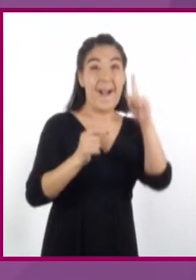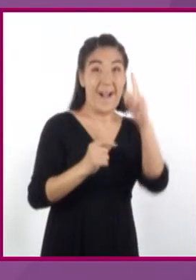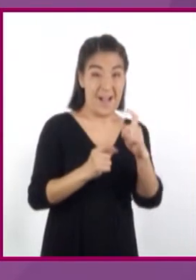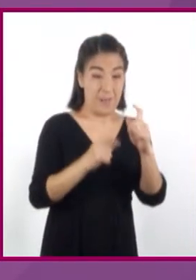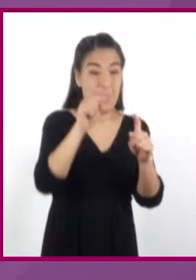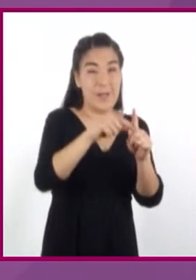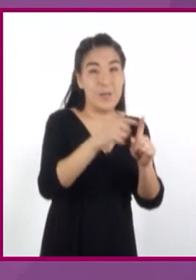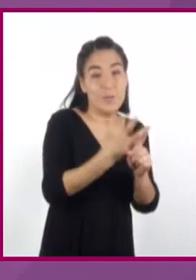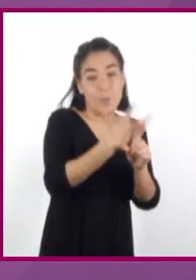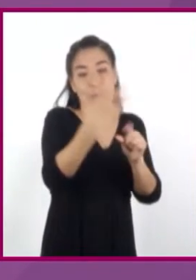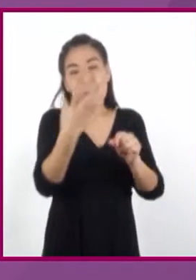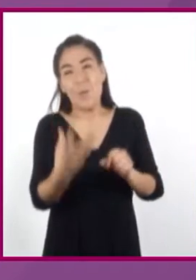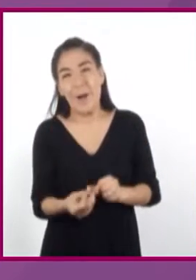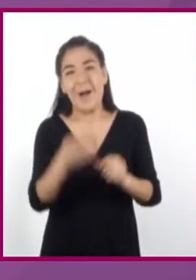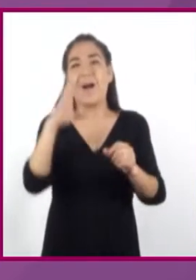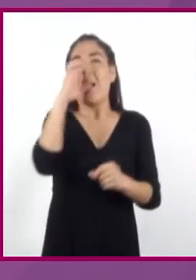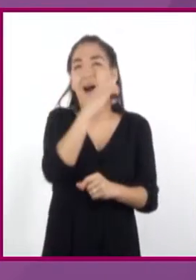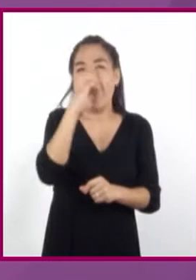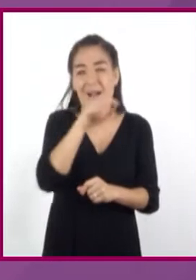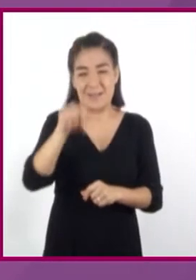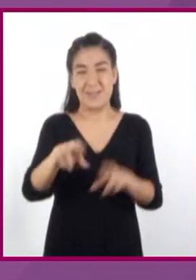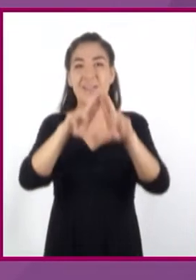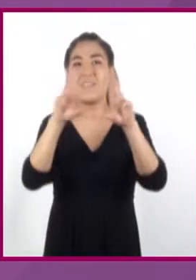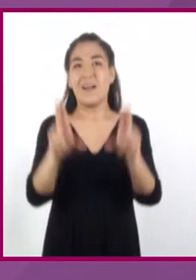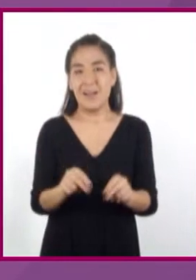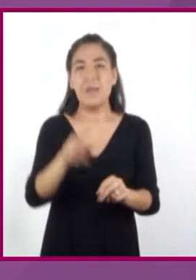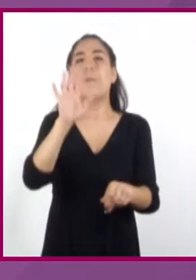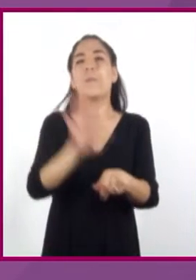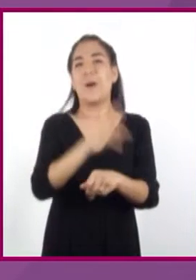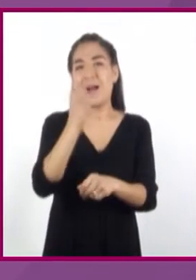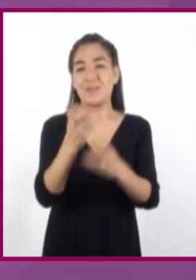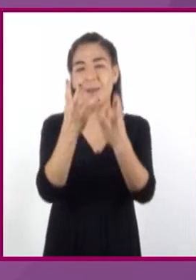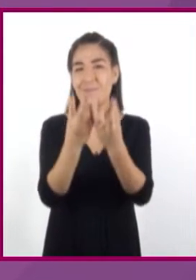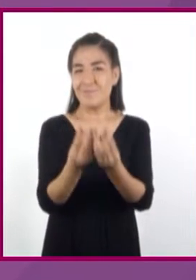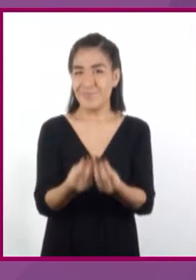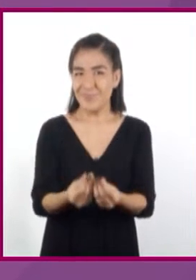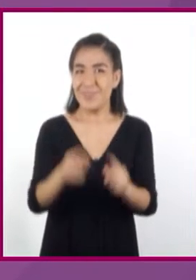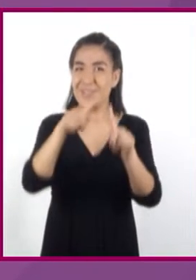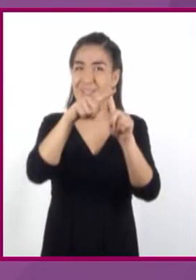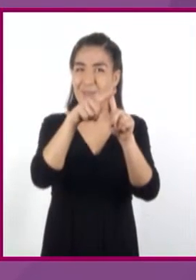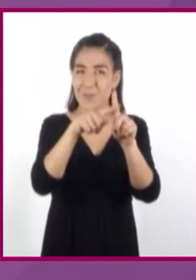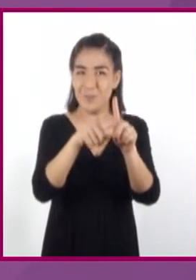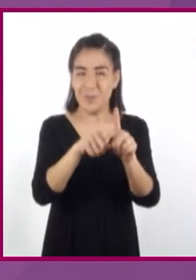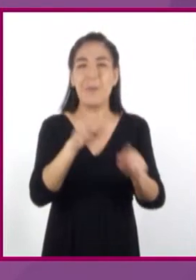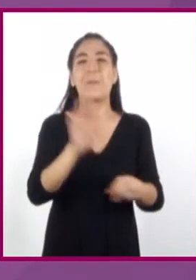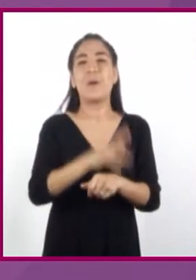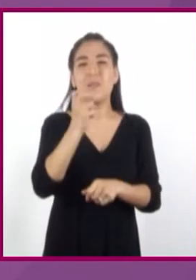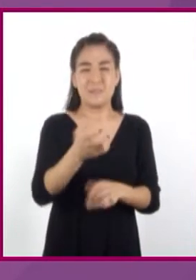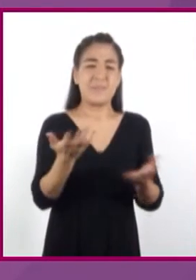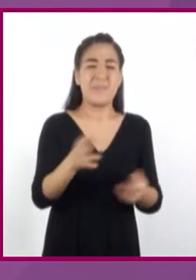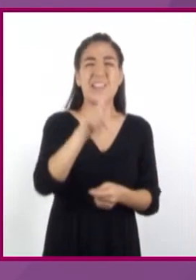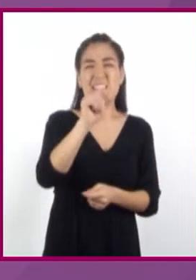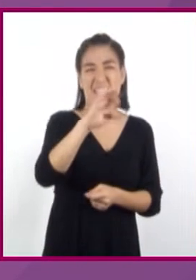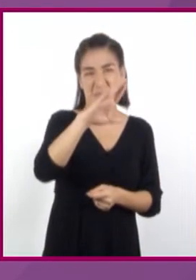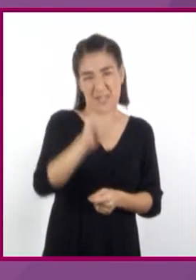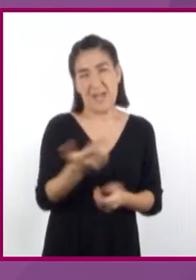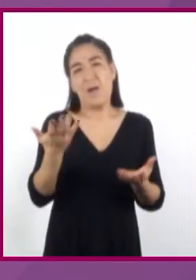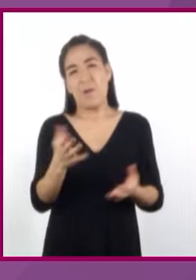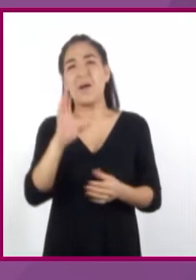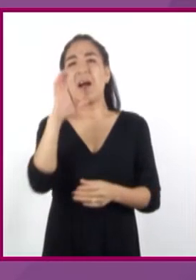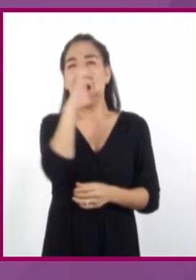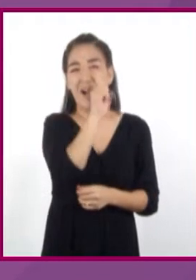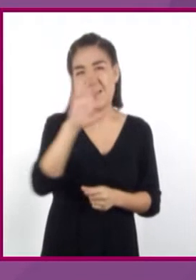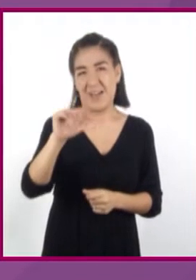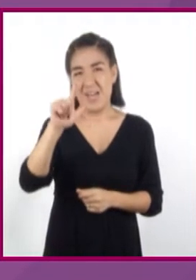transfiere calor al hielo y por eso disminuye su temperatura. Y es que la energía térmica o calor siempre se transfiere